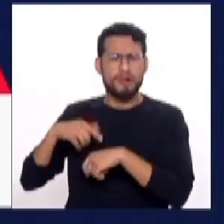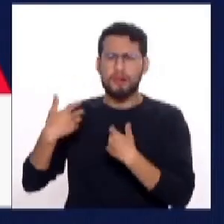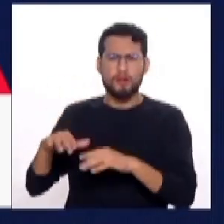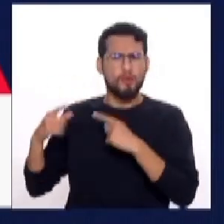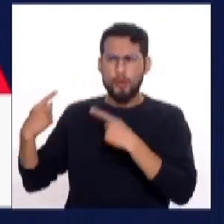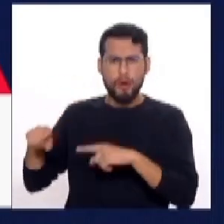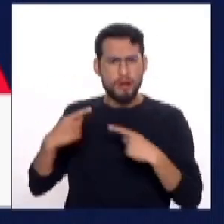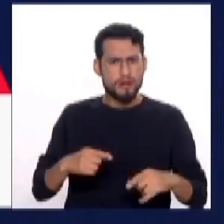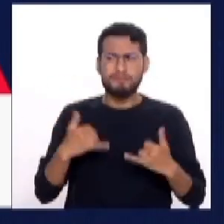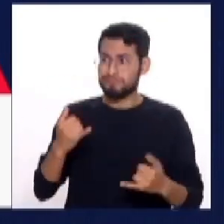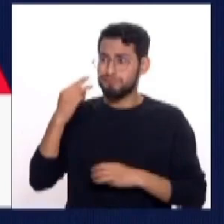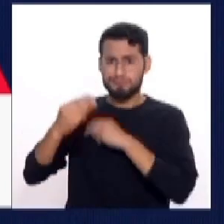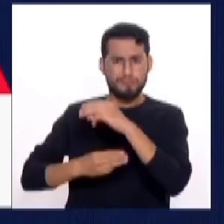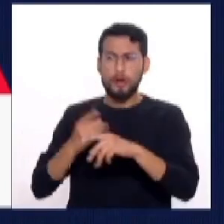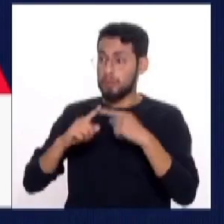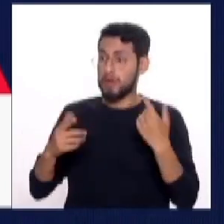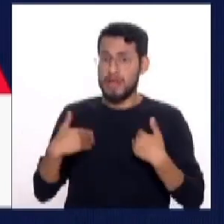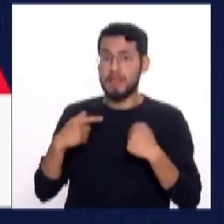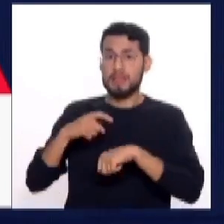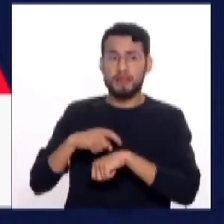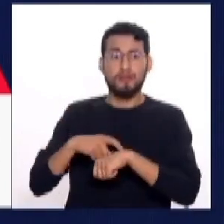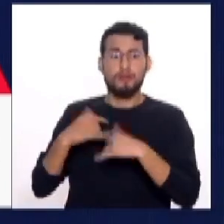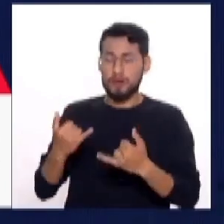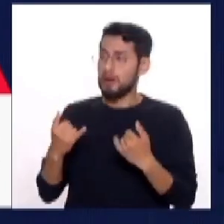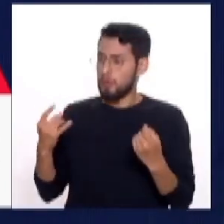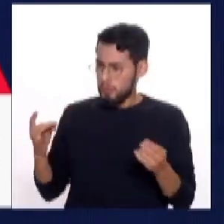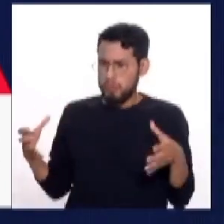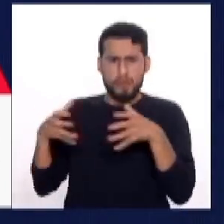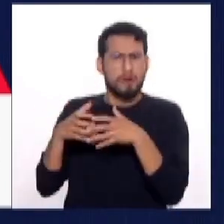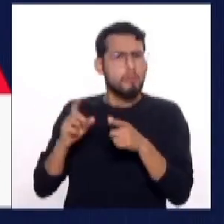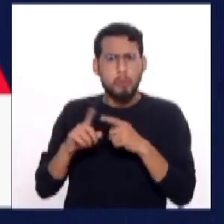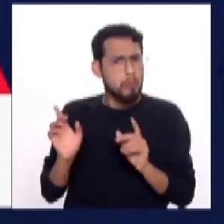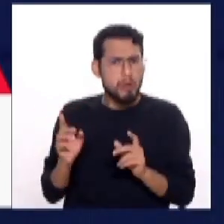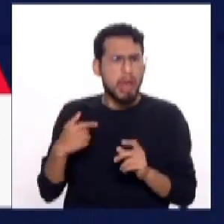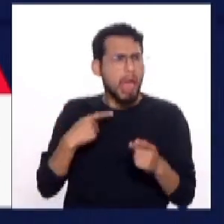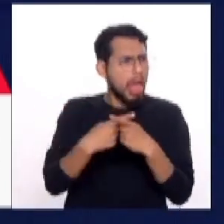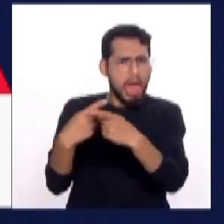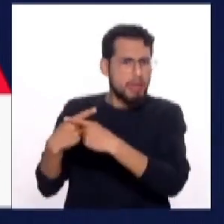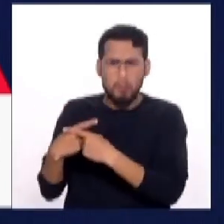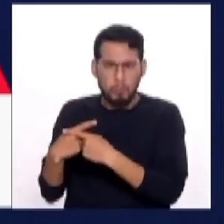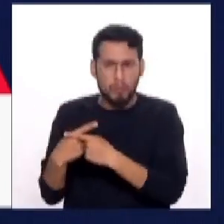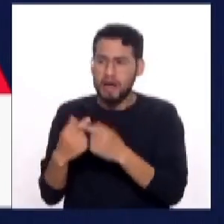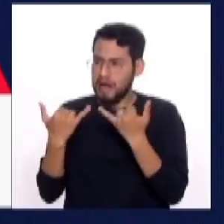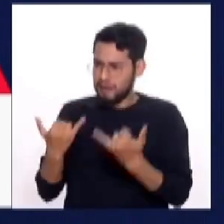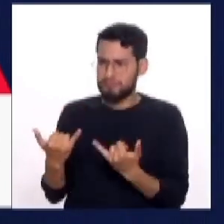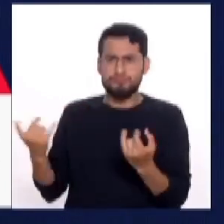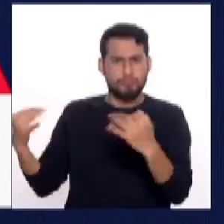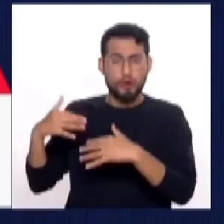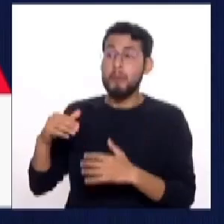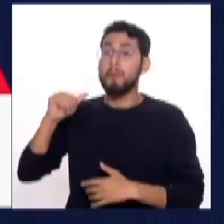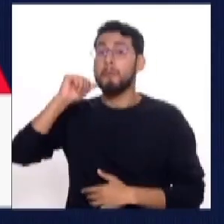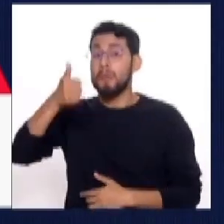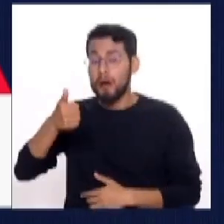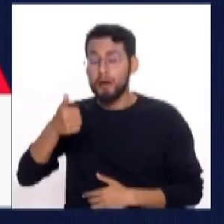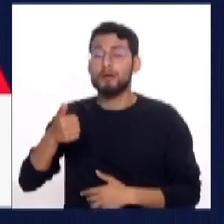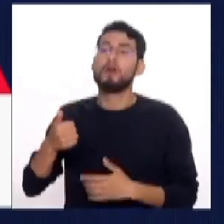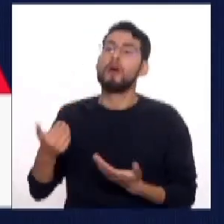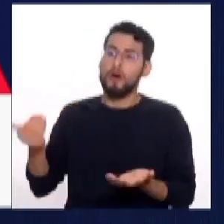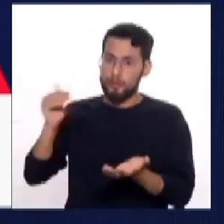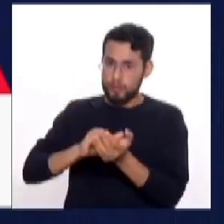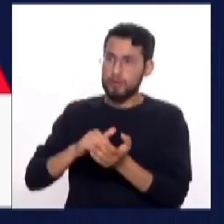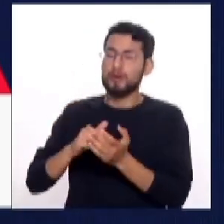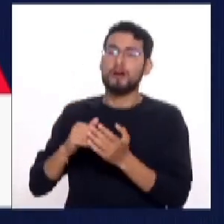tantas cosas que pasan en el mundo que no tenemos tiempo para esta Cumbre pero no fue el caso aquí estamos el día de hoy mañana nos vamos a reunir